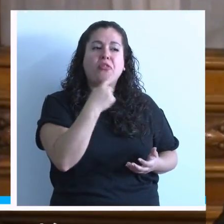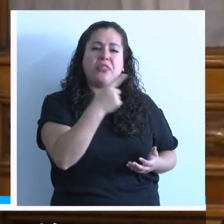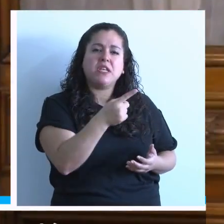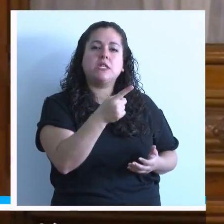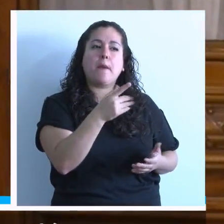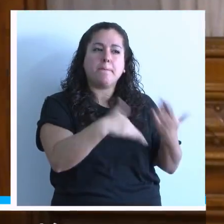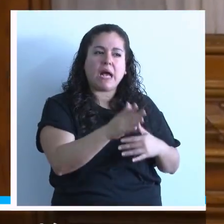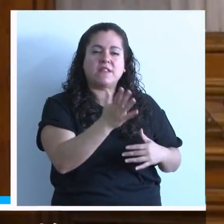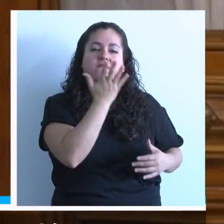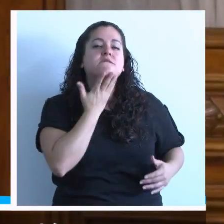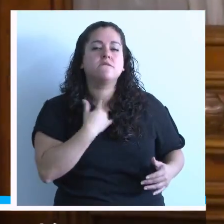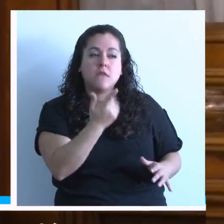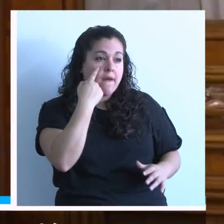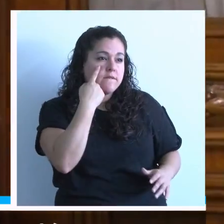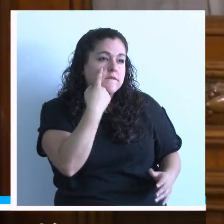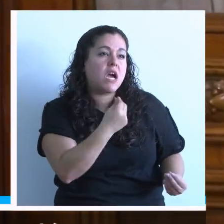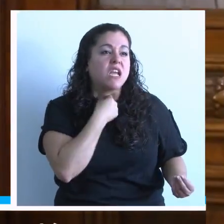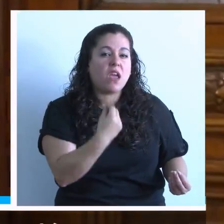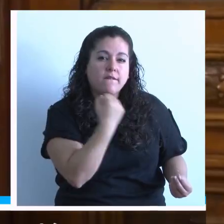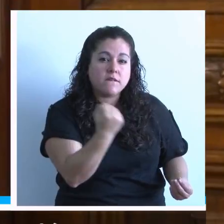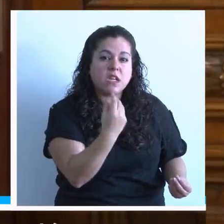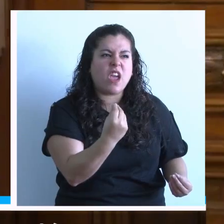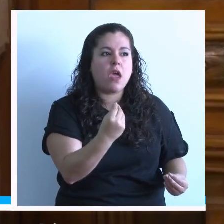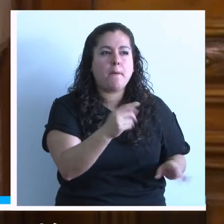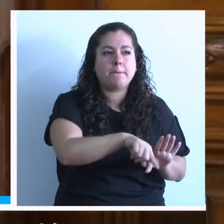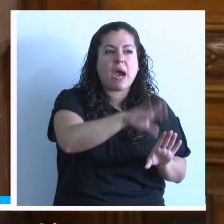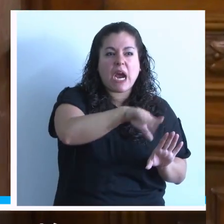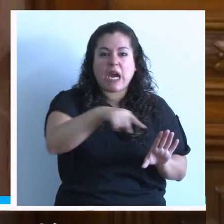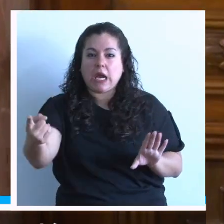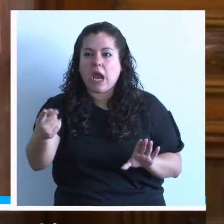es bastante más ambicioso en sus objetivos que lo que